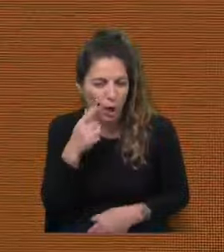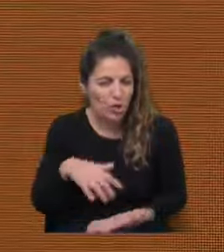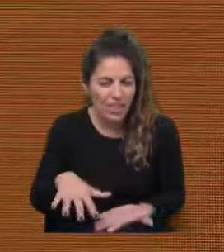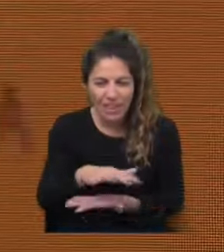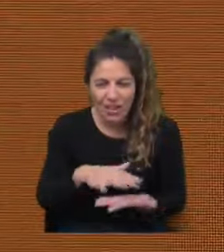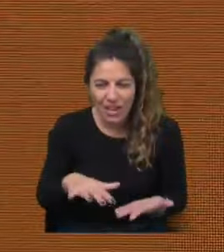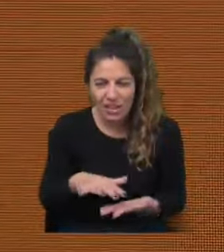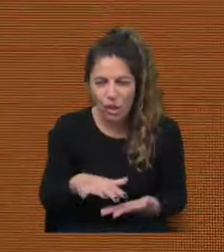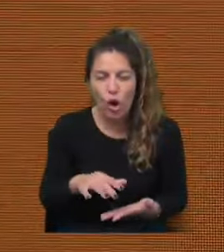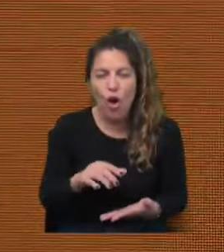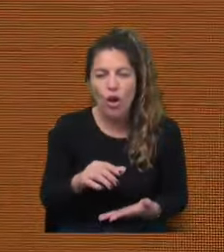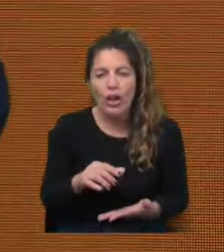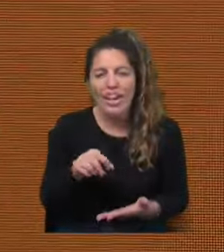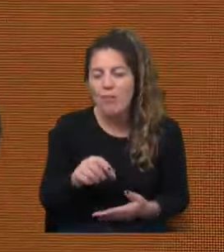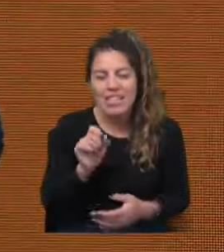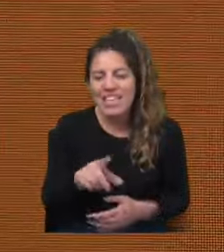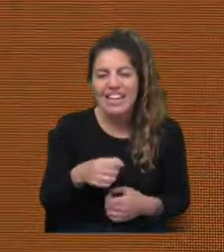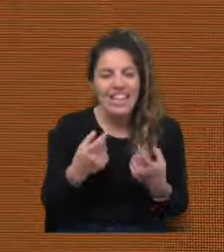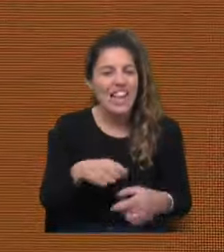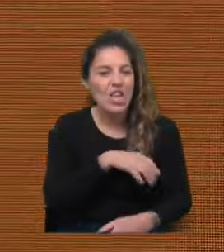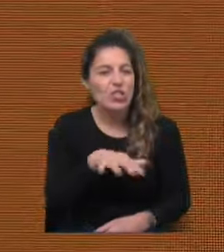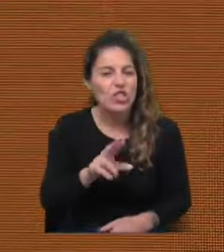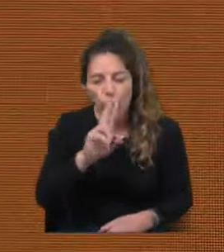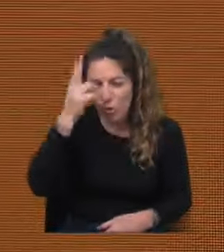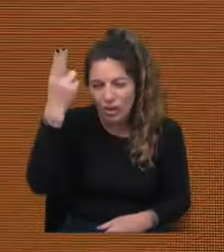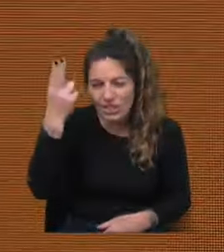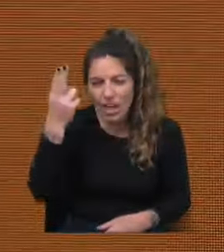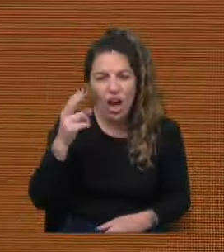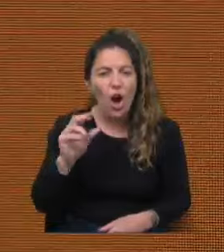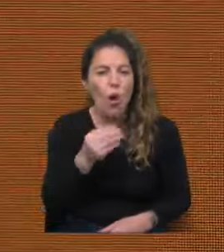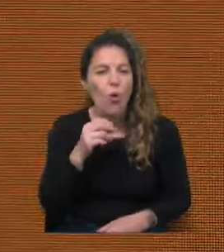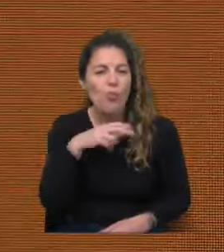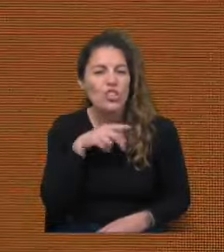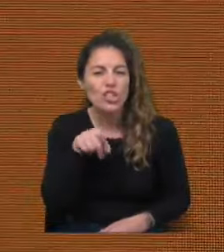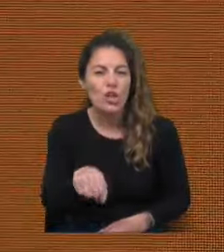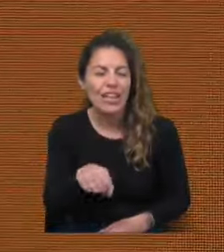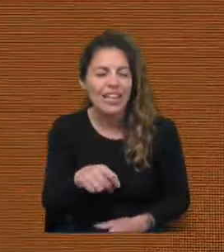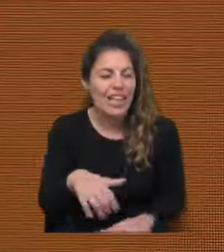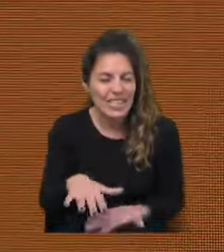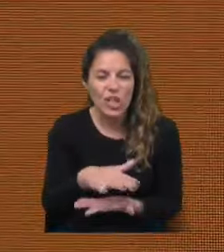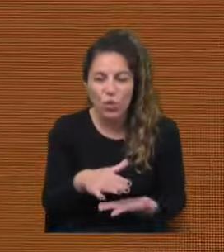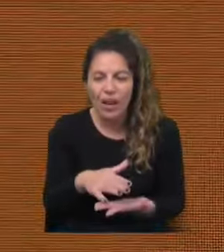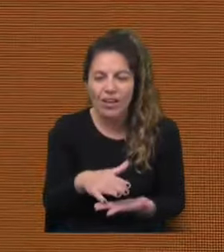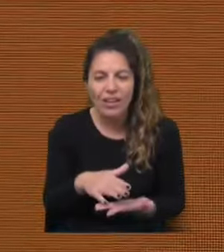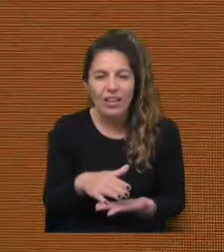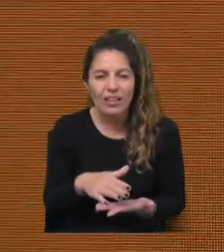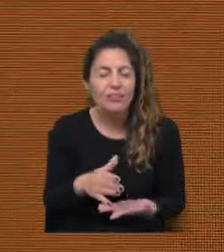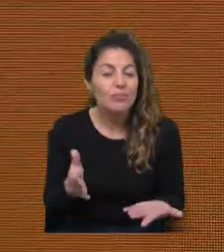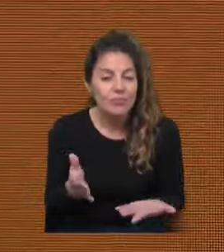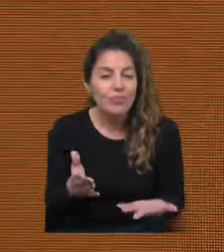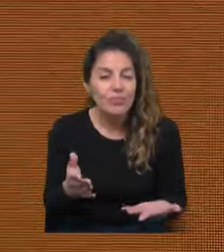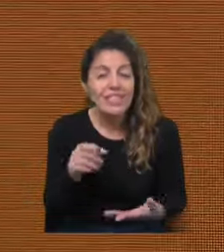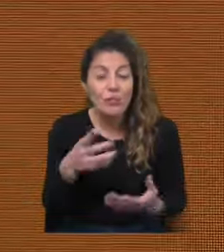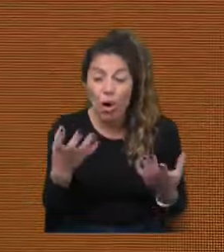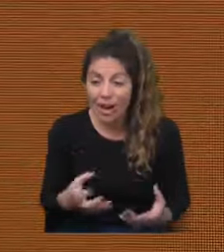barrio, un poco yo creo que el mensaje que le daba la sociedad uruguaya a un pibe como Marcet, que estaba en ese lugar, era, bueno, mirá, si